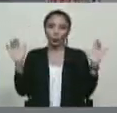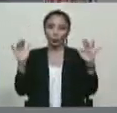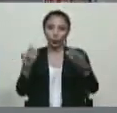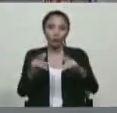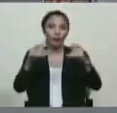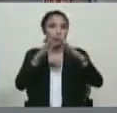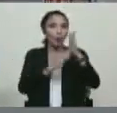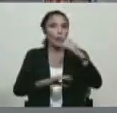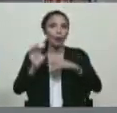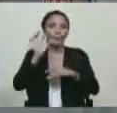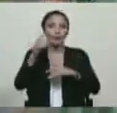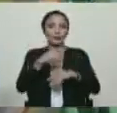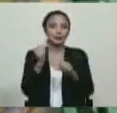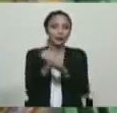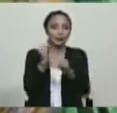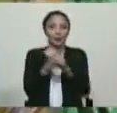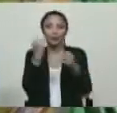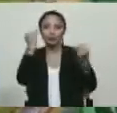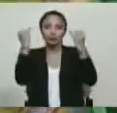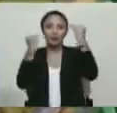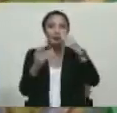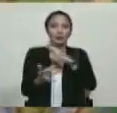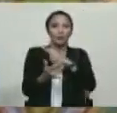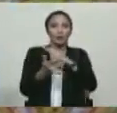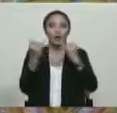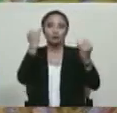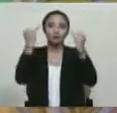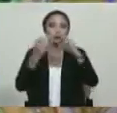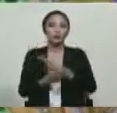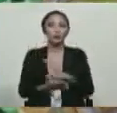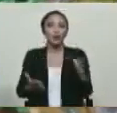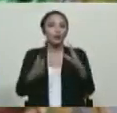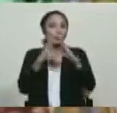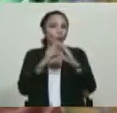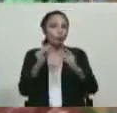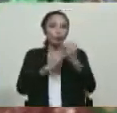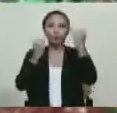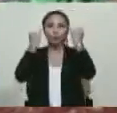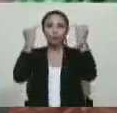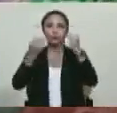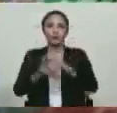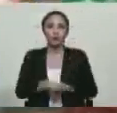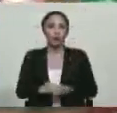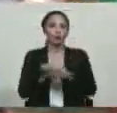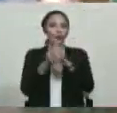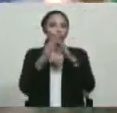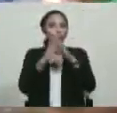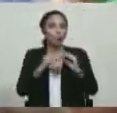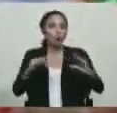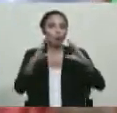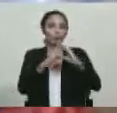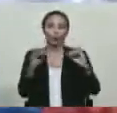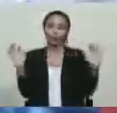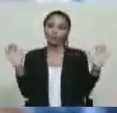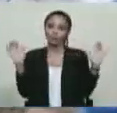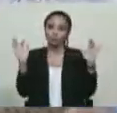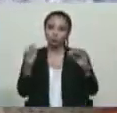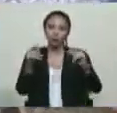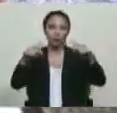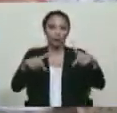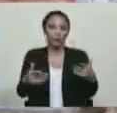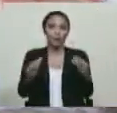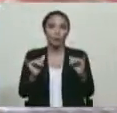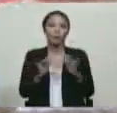trabajando tecnológicamente en algo que hemos denominado un hackatón, y que vamos a estar acá con